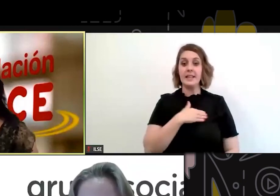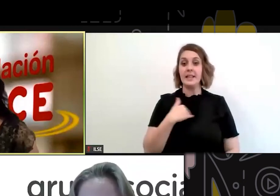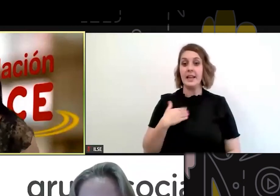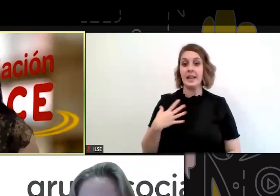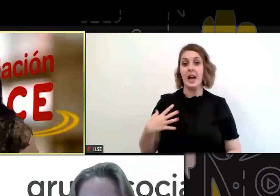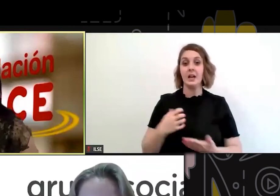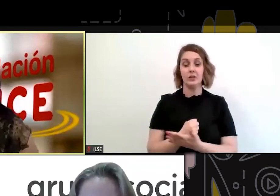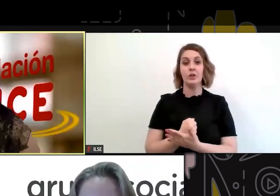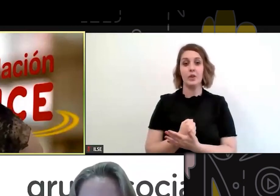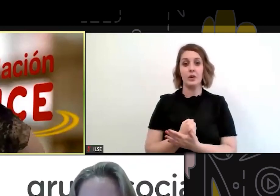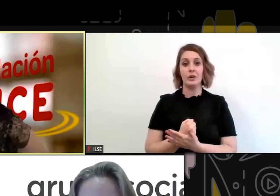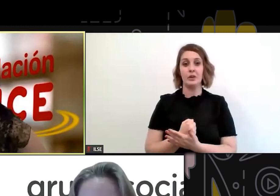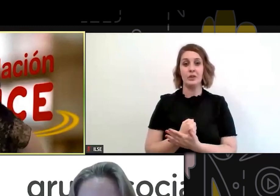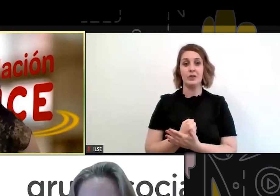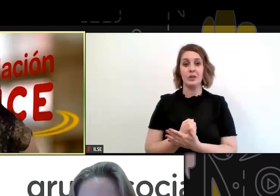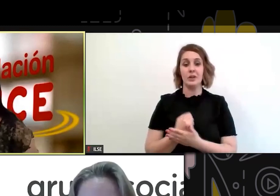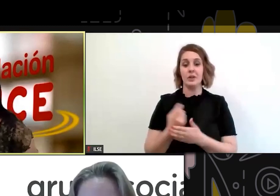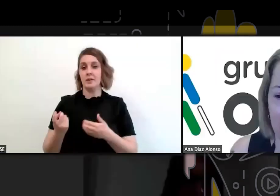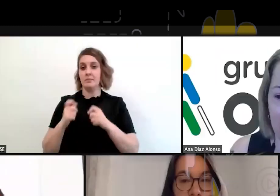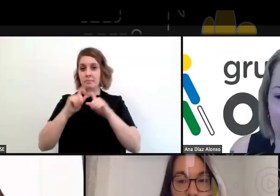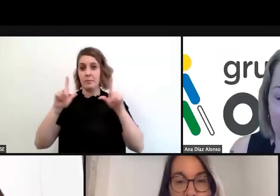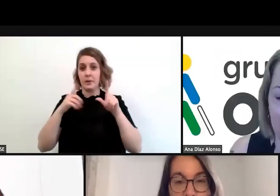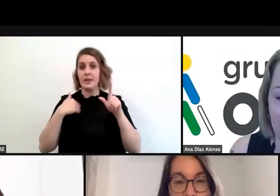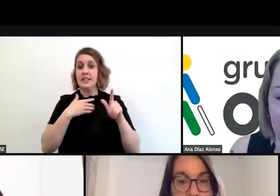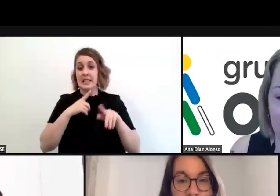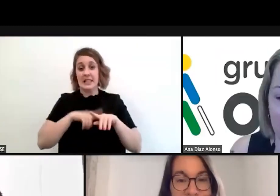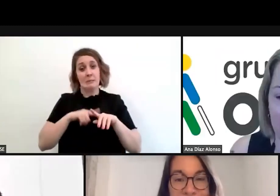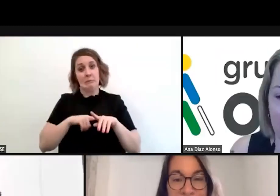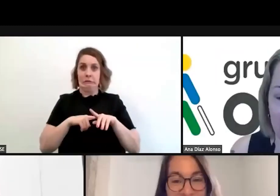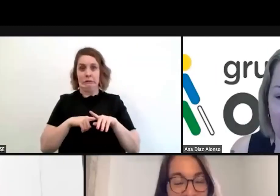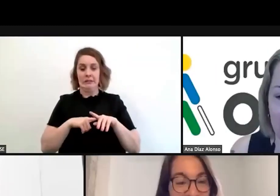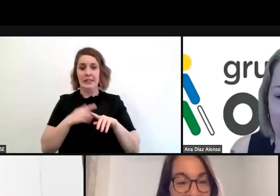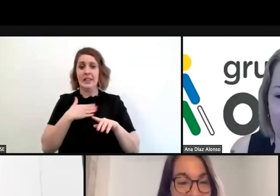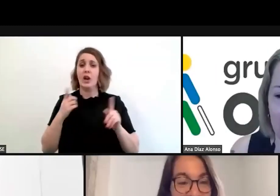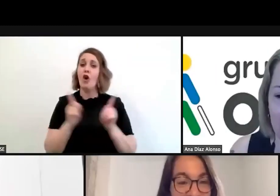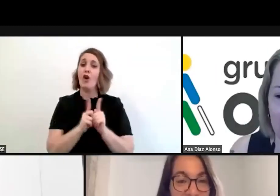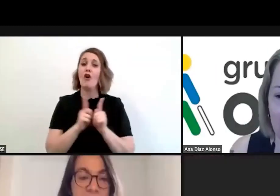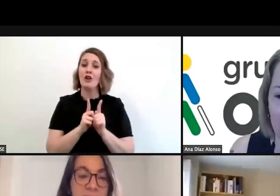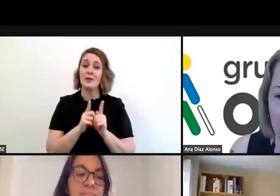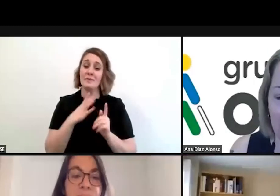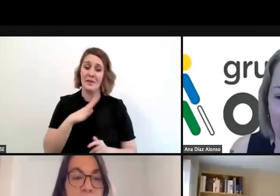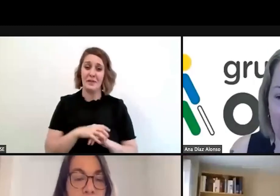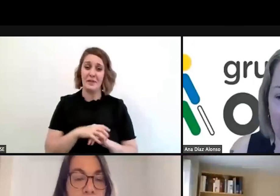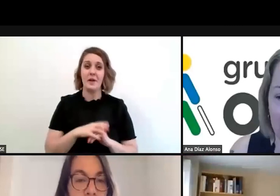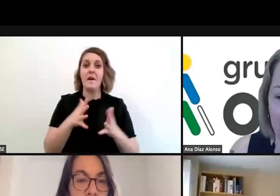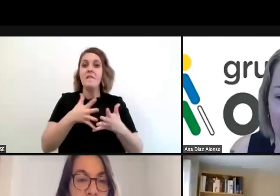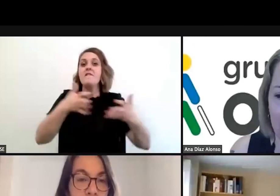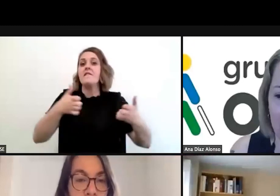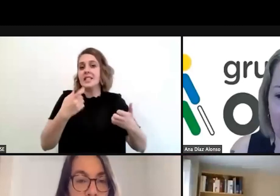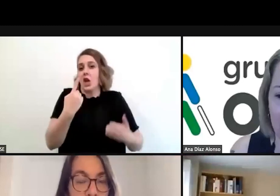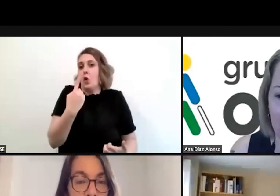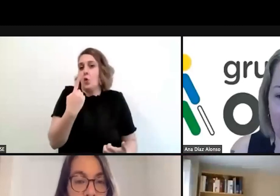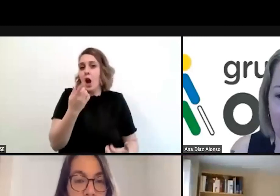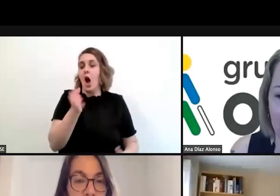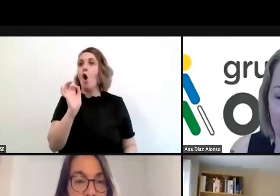y como vamos muy mal de tiempo, sí que os pediría que fuerais muy breves. Una frase,